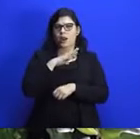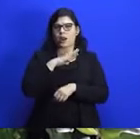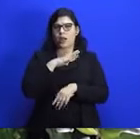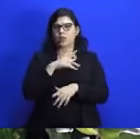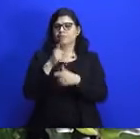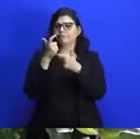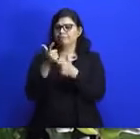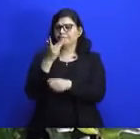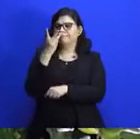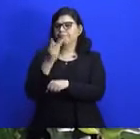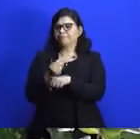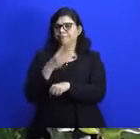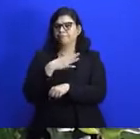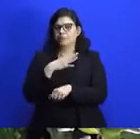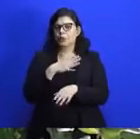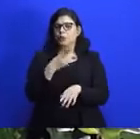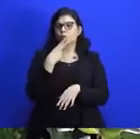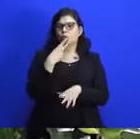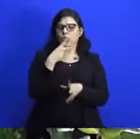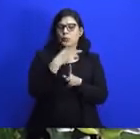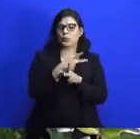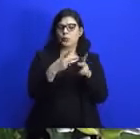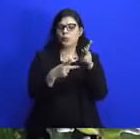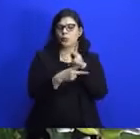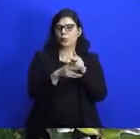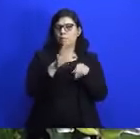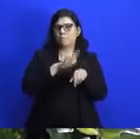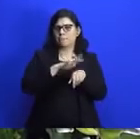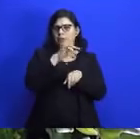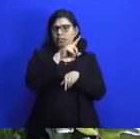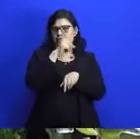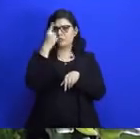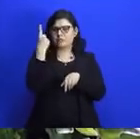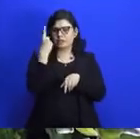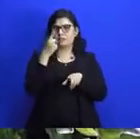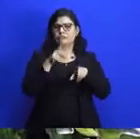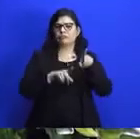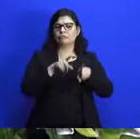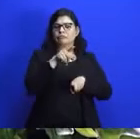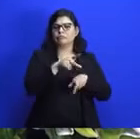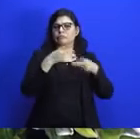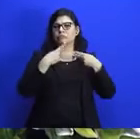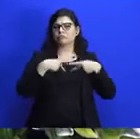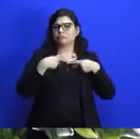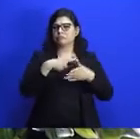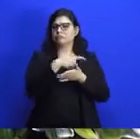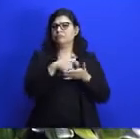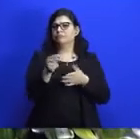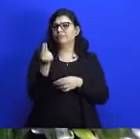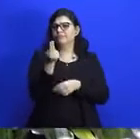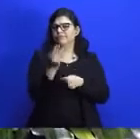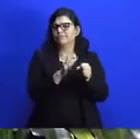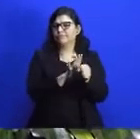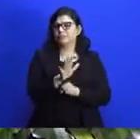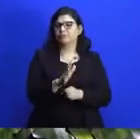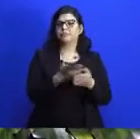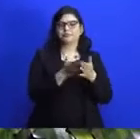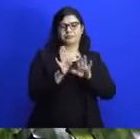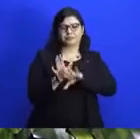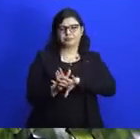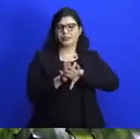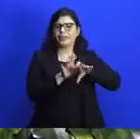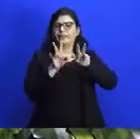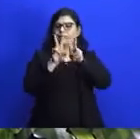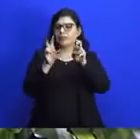digitales a través de productos que faciliten la inclusión financiera de todos nuestros clientes. Ahora, en términos de conectividad,